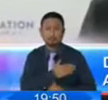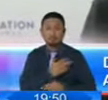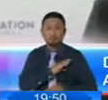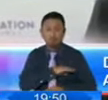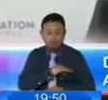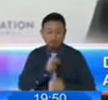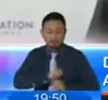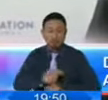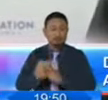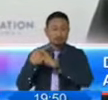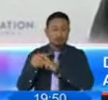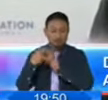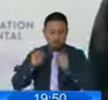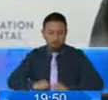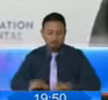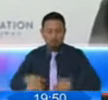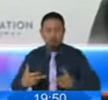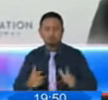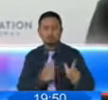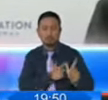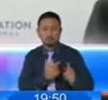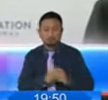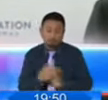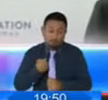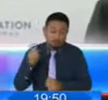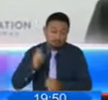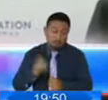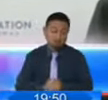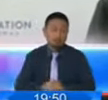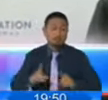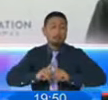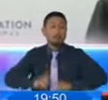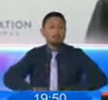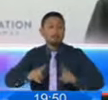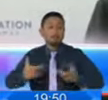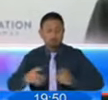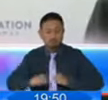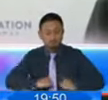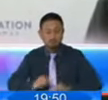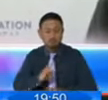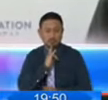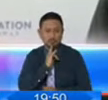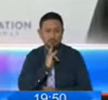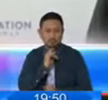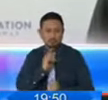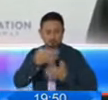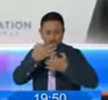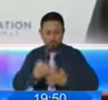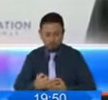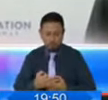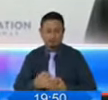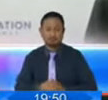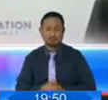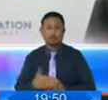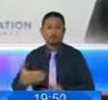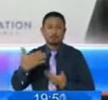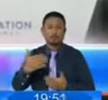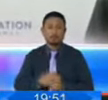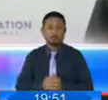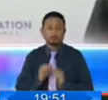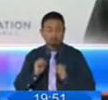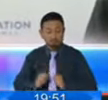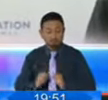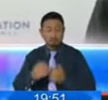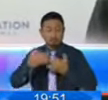Mi responsabilidad es tener opciones militares si son necesarias. Sin embargo, existe un esfuerzo estadounidense diplomático. Está ganando